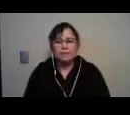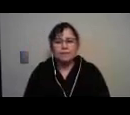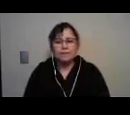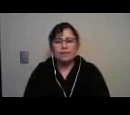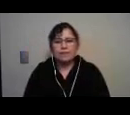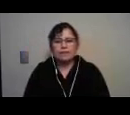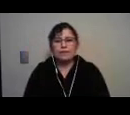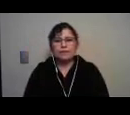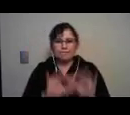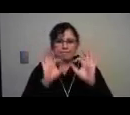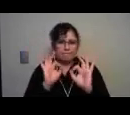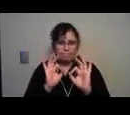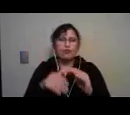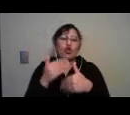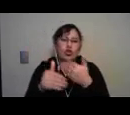Perfecto, ahora sí.